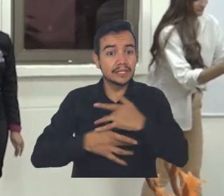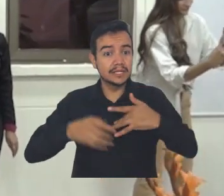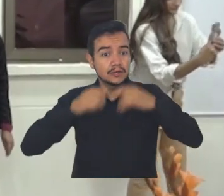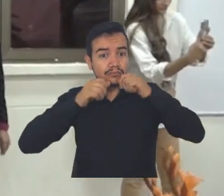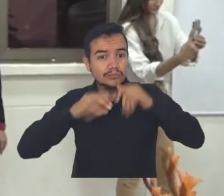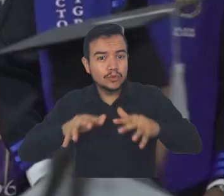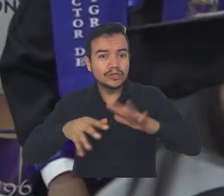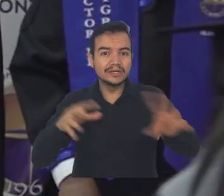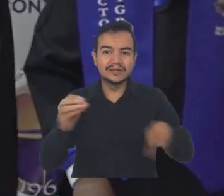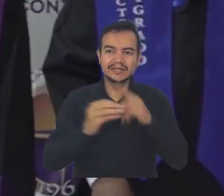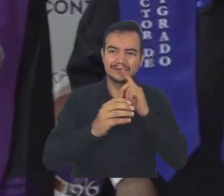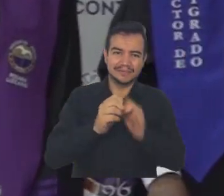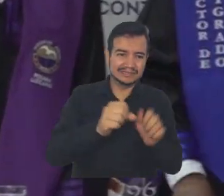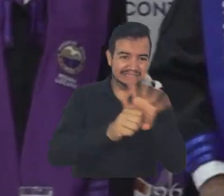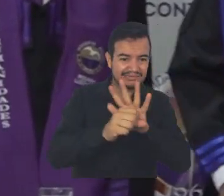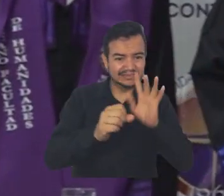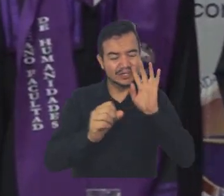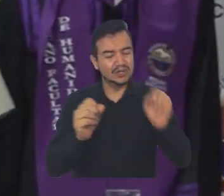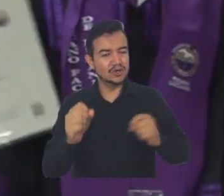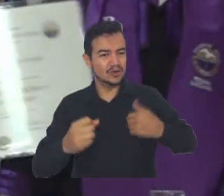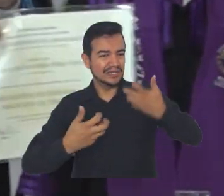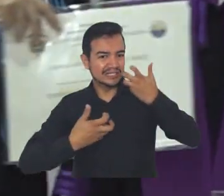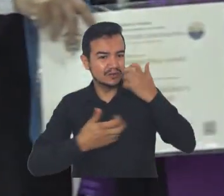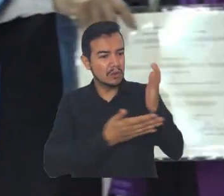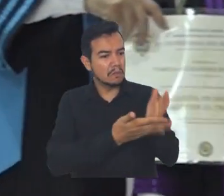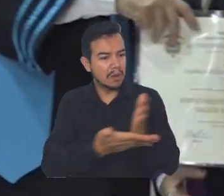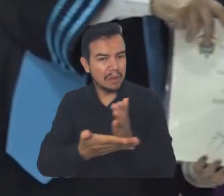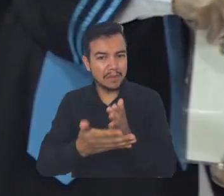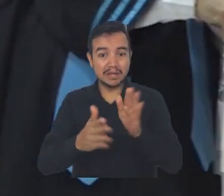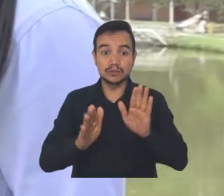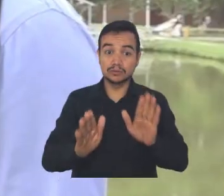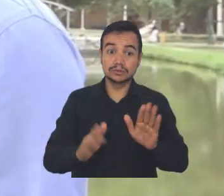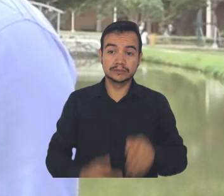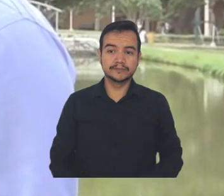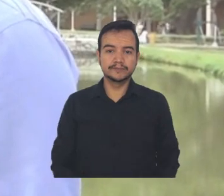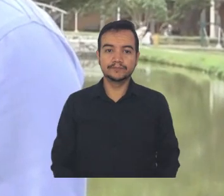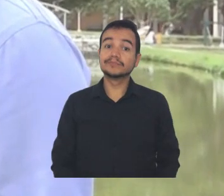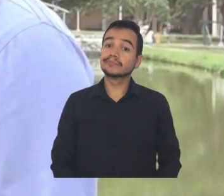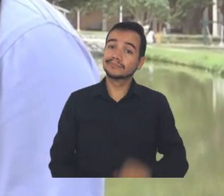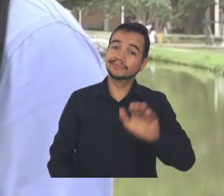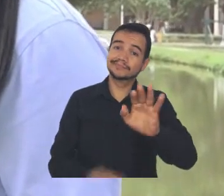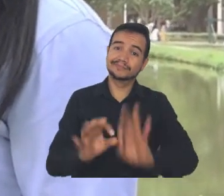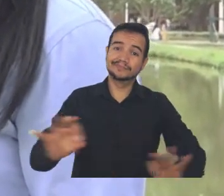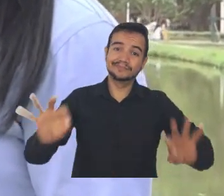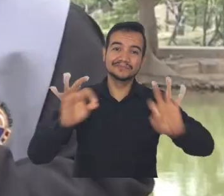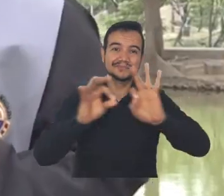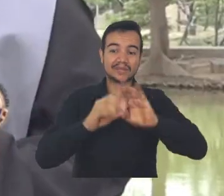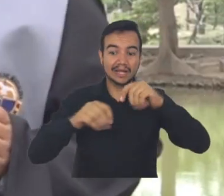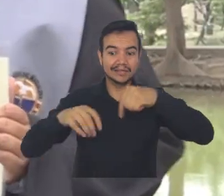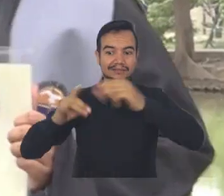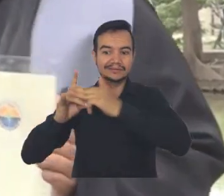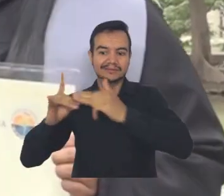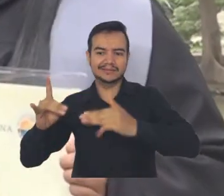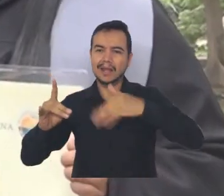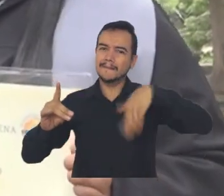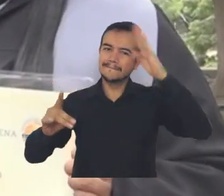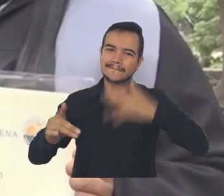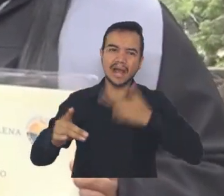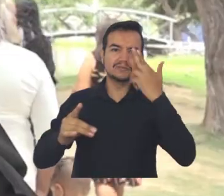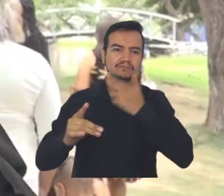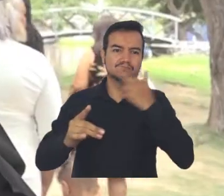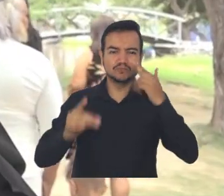salud pública, los aspectos epidemiológicos, el análisis del sector de la salud. Es importante destacar que la Universidad del Magdalena